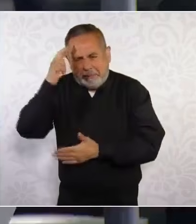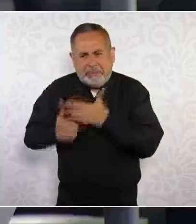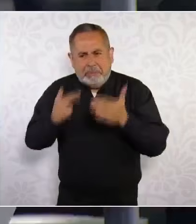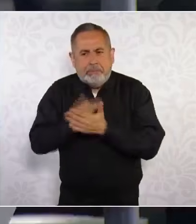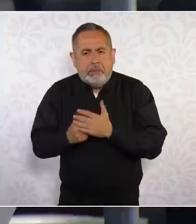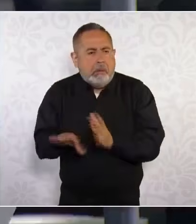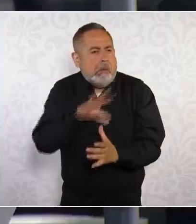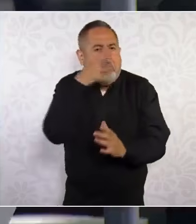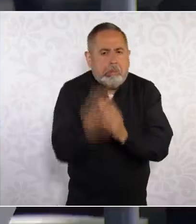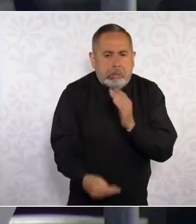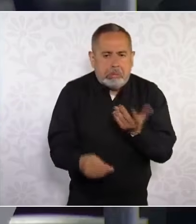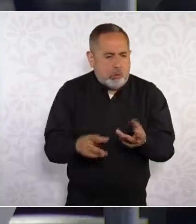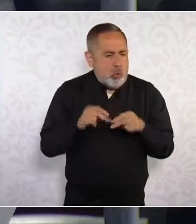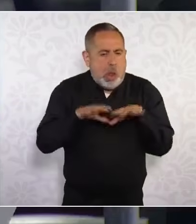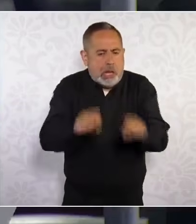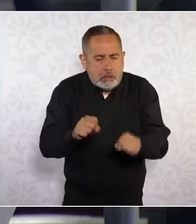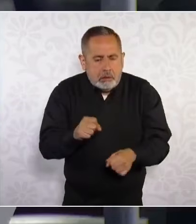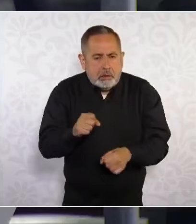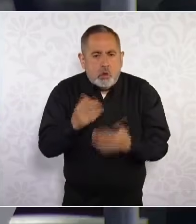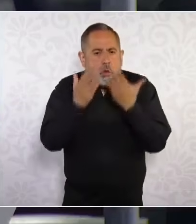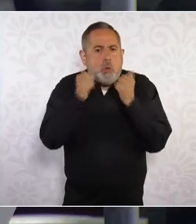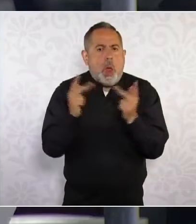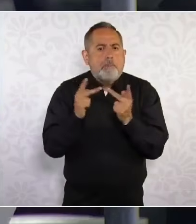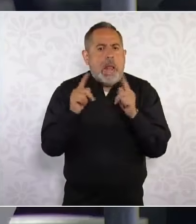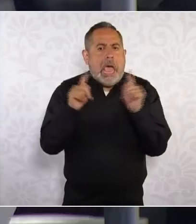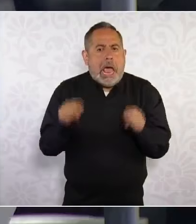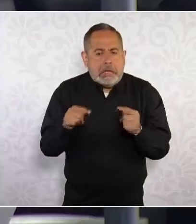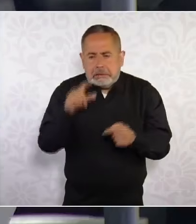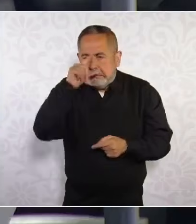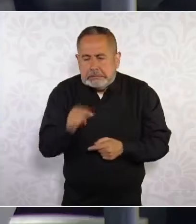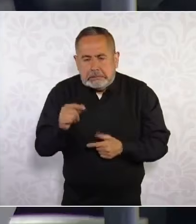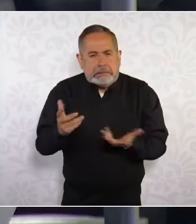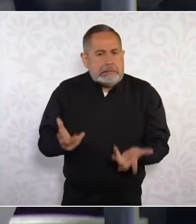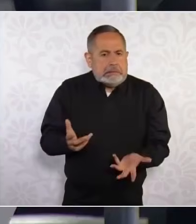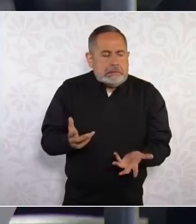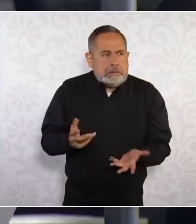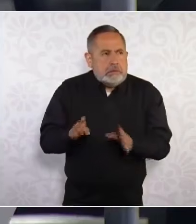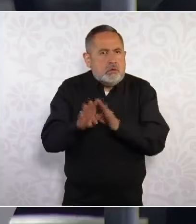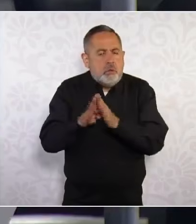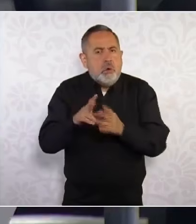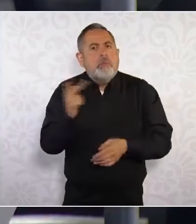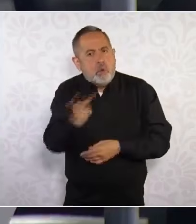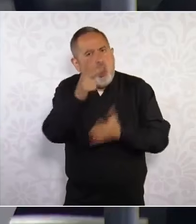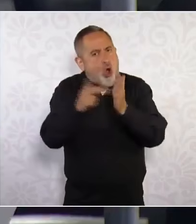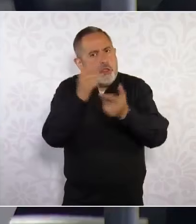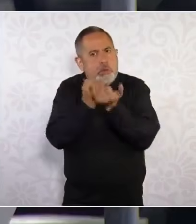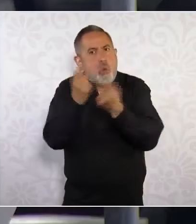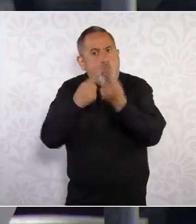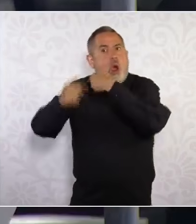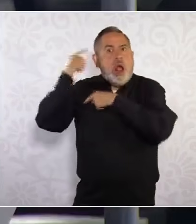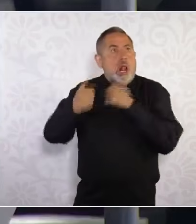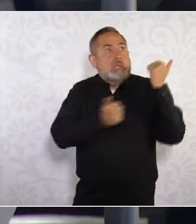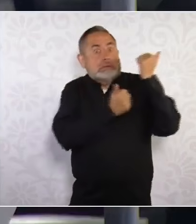este círculo? ¿Cómo lograr cerrar esta problemática para no regresar otra vez a lo mismo, más